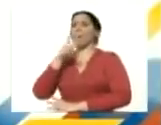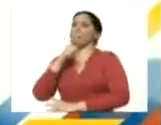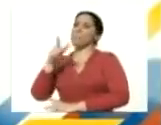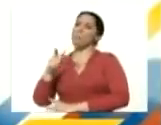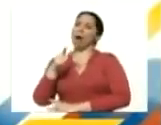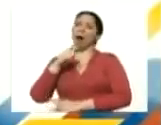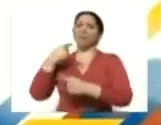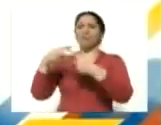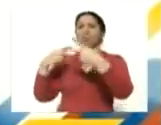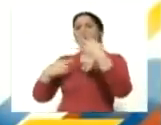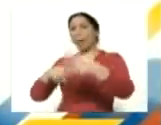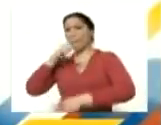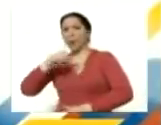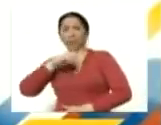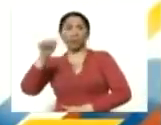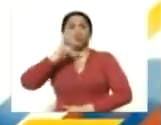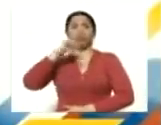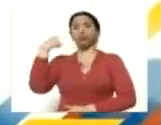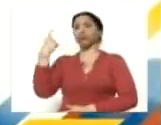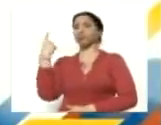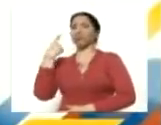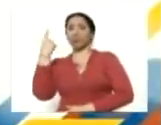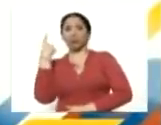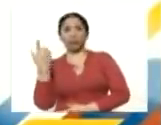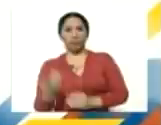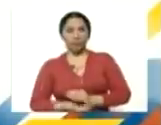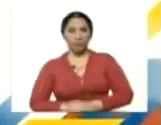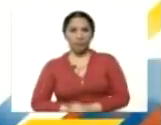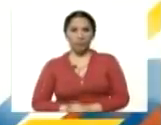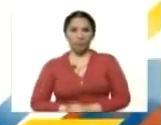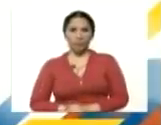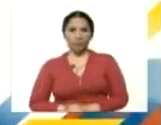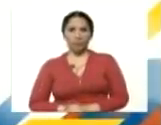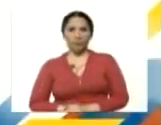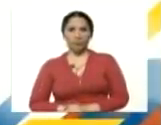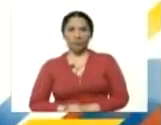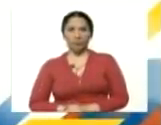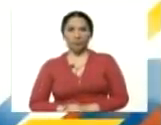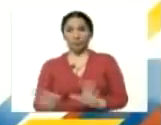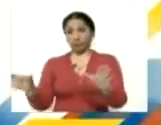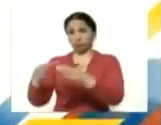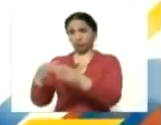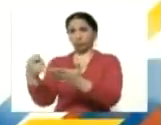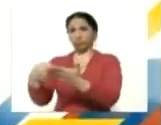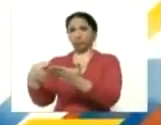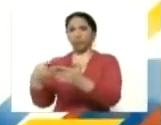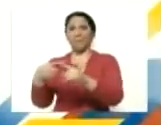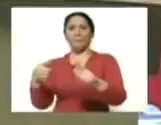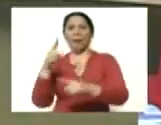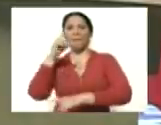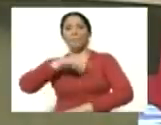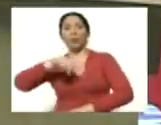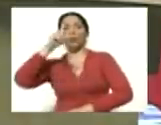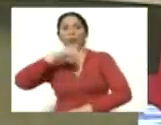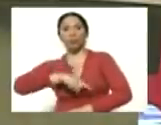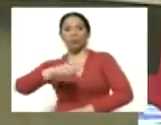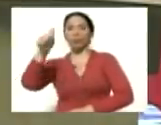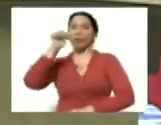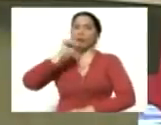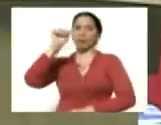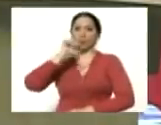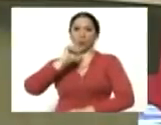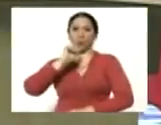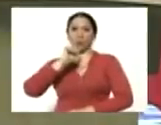recursos, prostitutas, licor y facturación ficticia de su club de donantes para prostitutas, licor